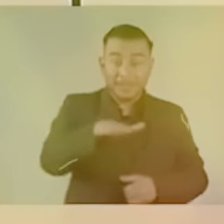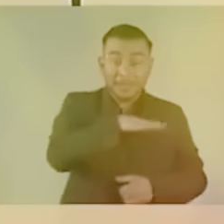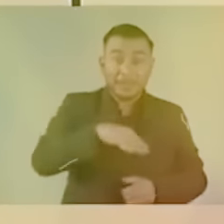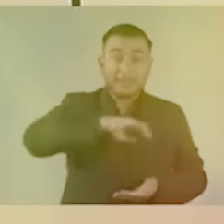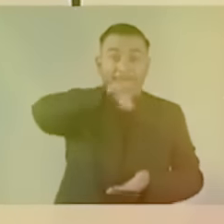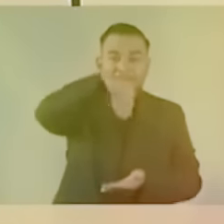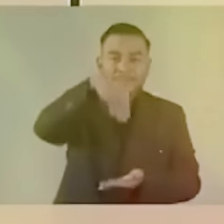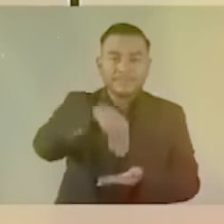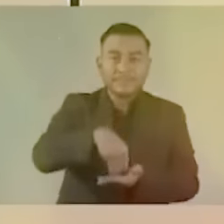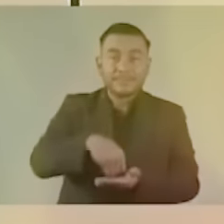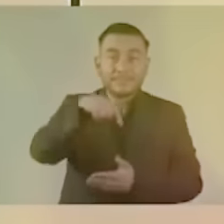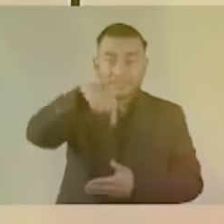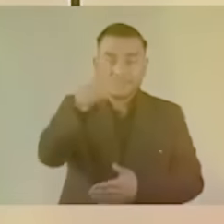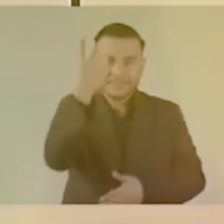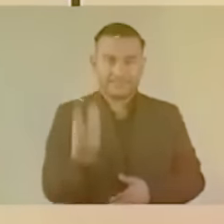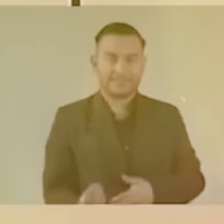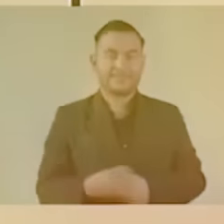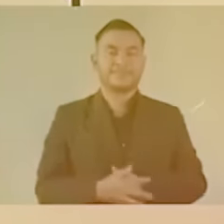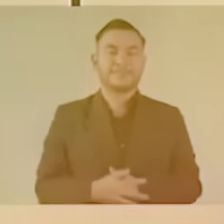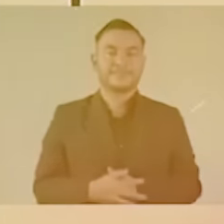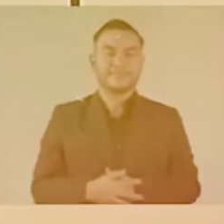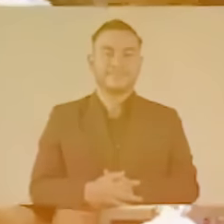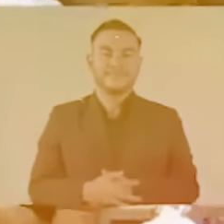esta plaza, en este día.